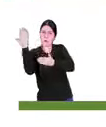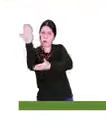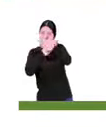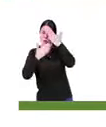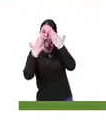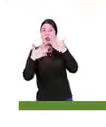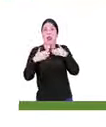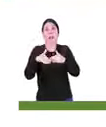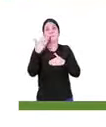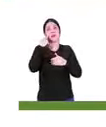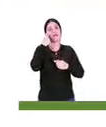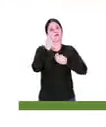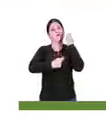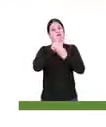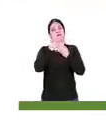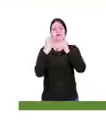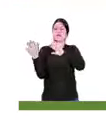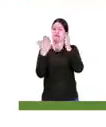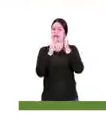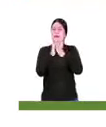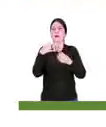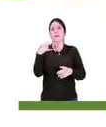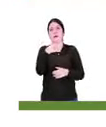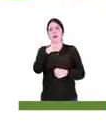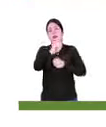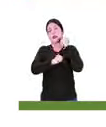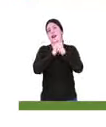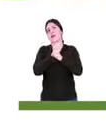comercial hacia marzo de